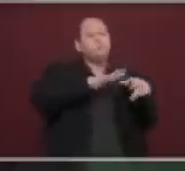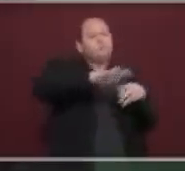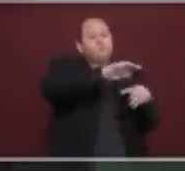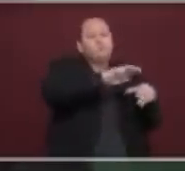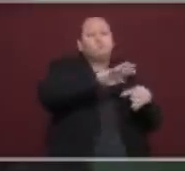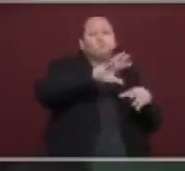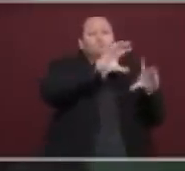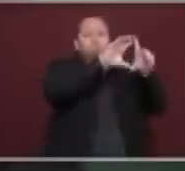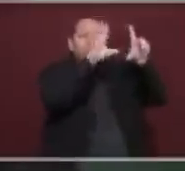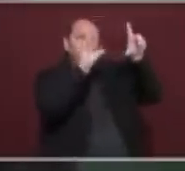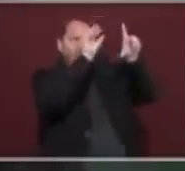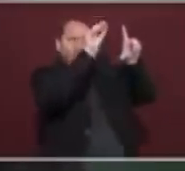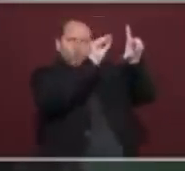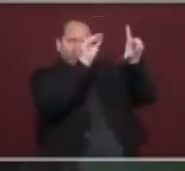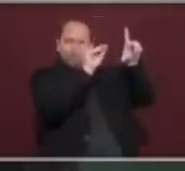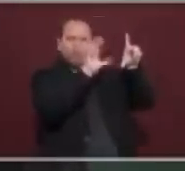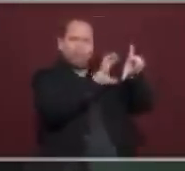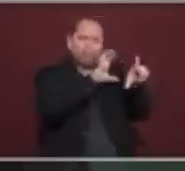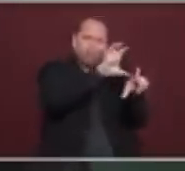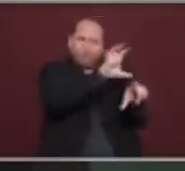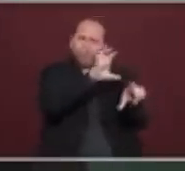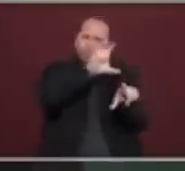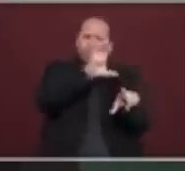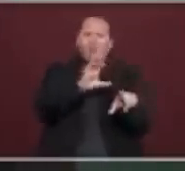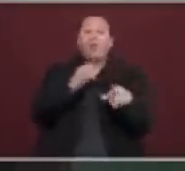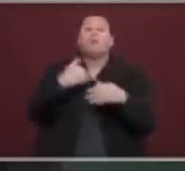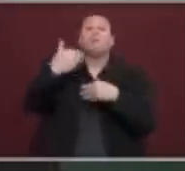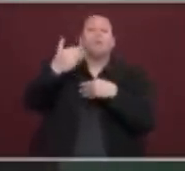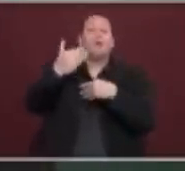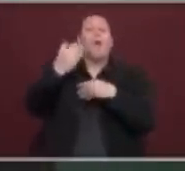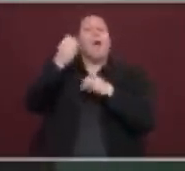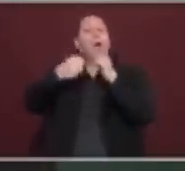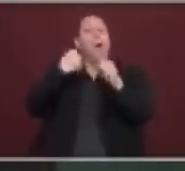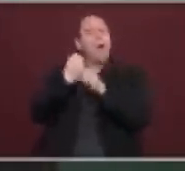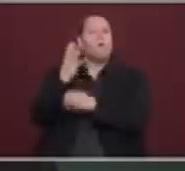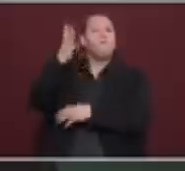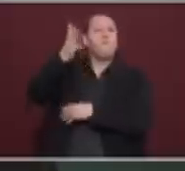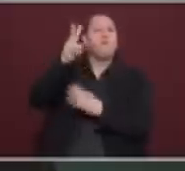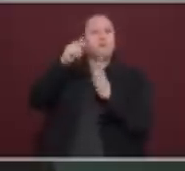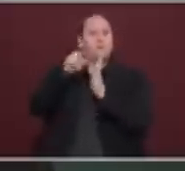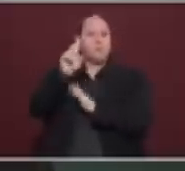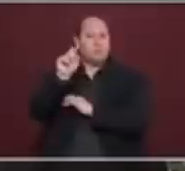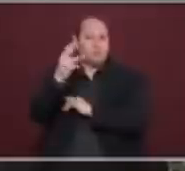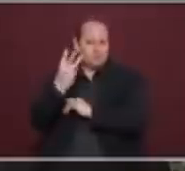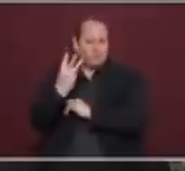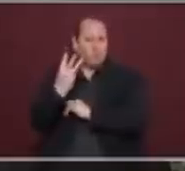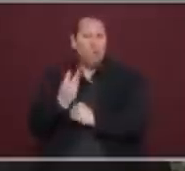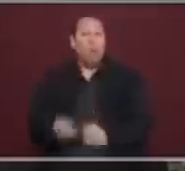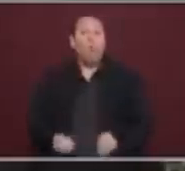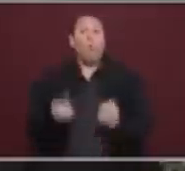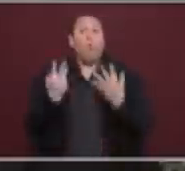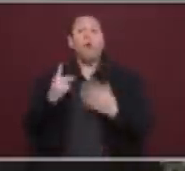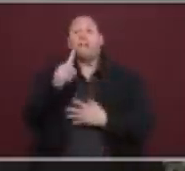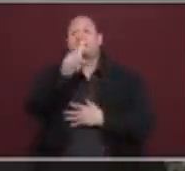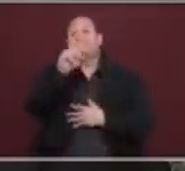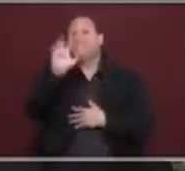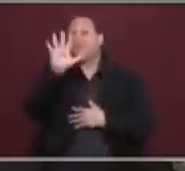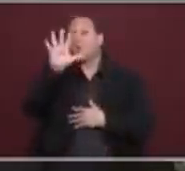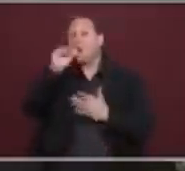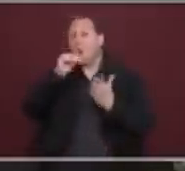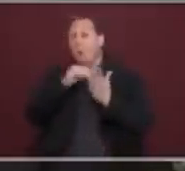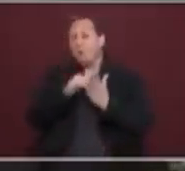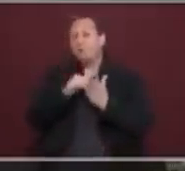y para el 2023 la meta es contar con 150 mil elementos